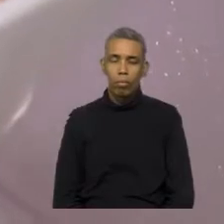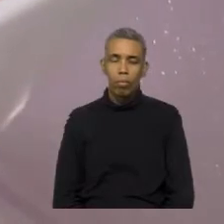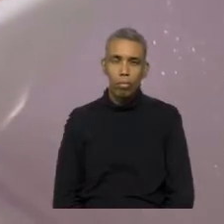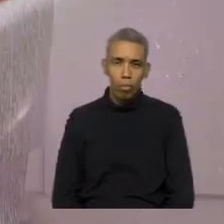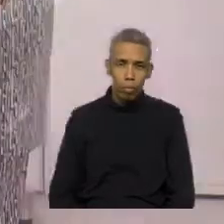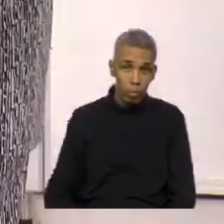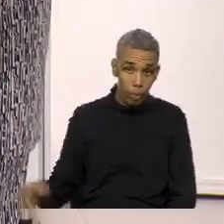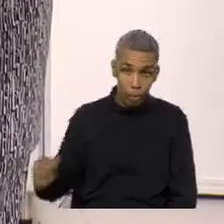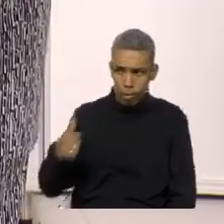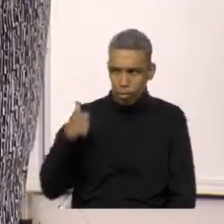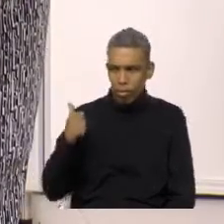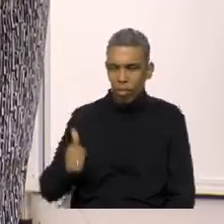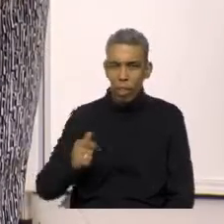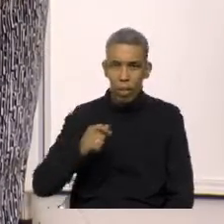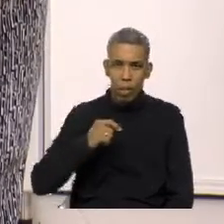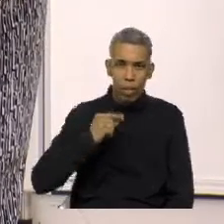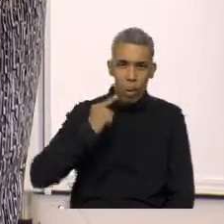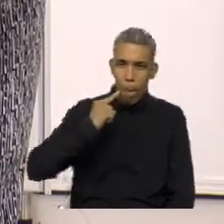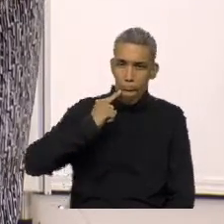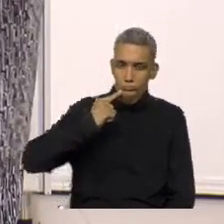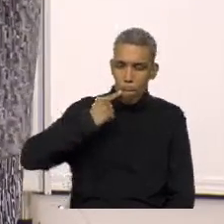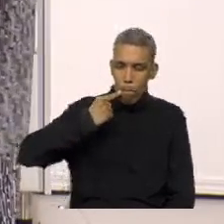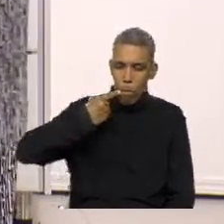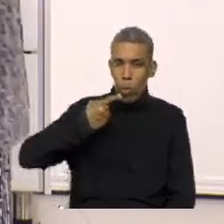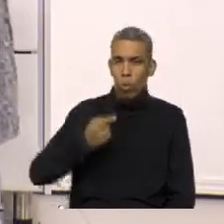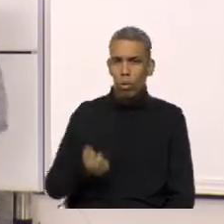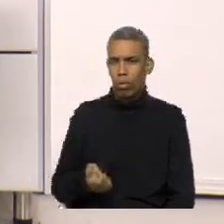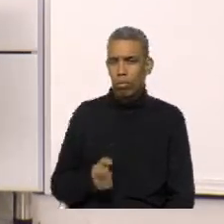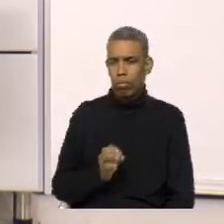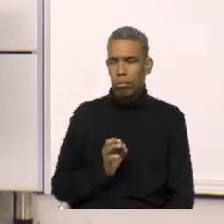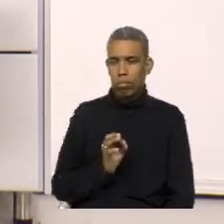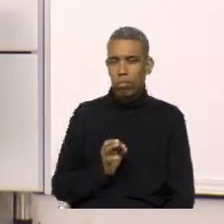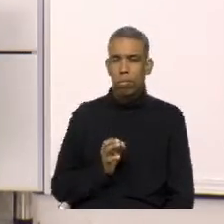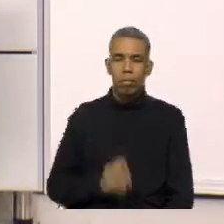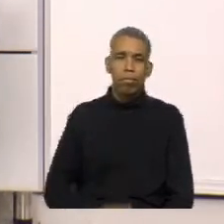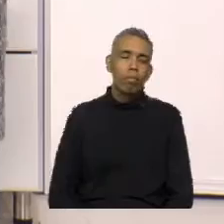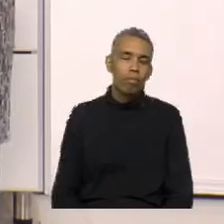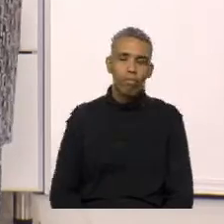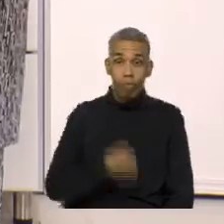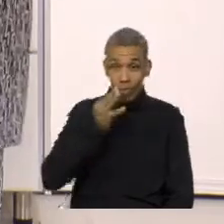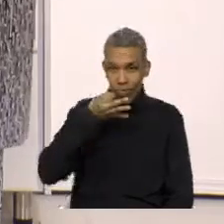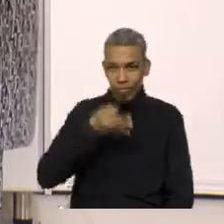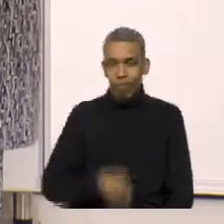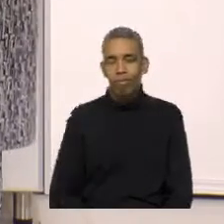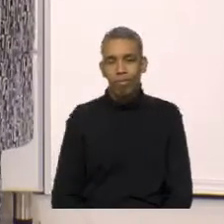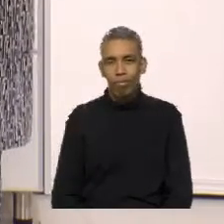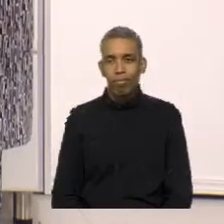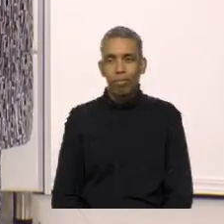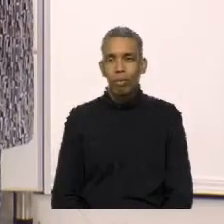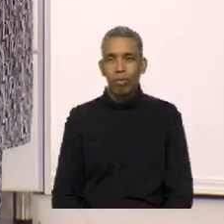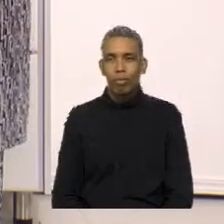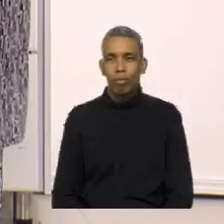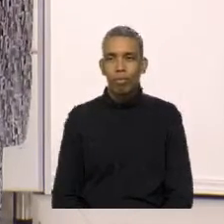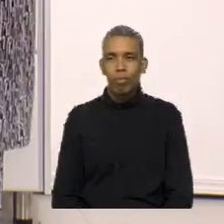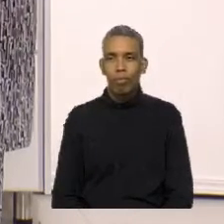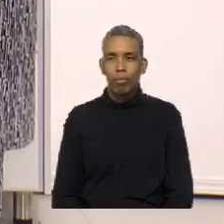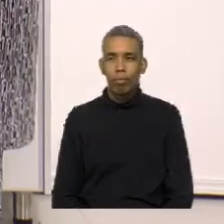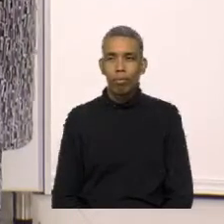lo que nos va a dar el sabor o la jugosidad del ceviche.